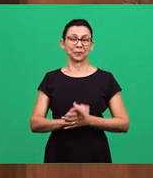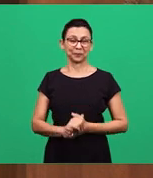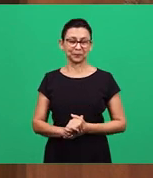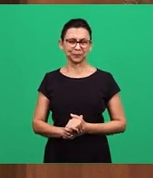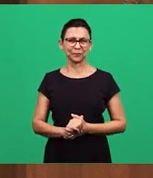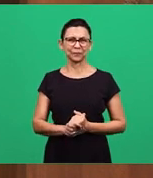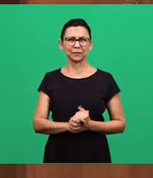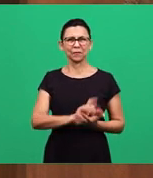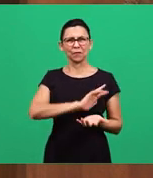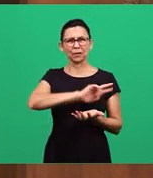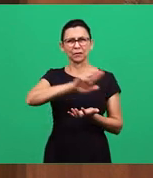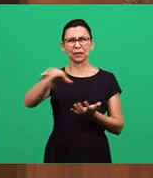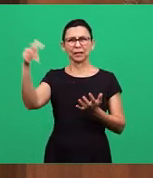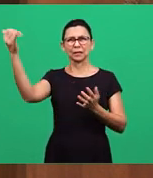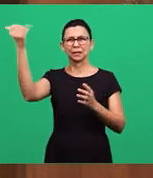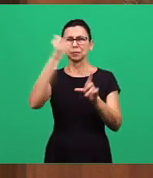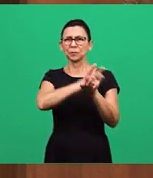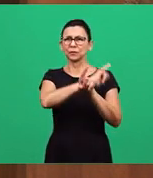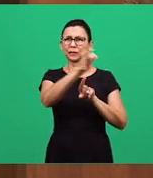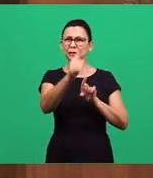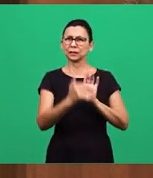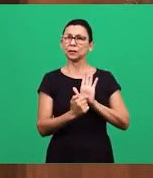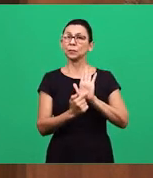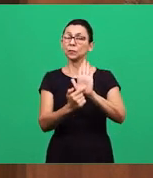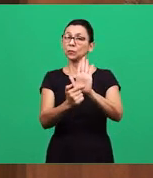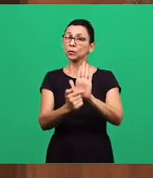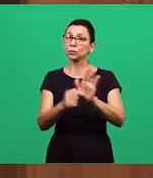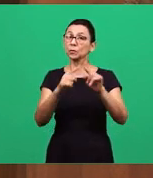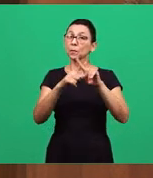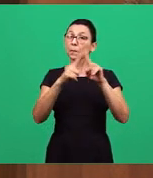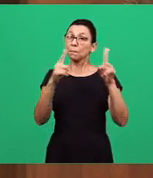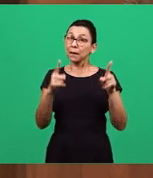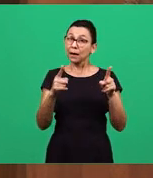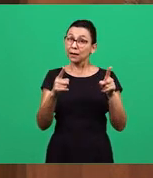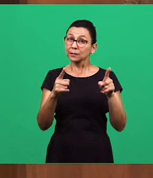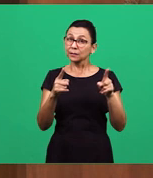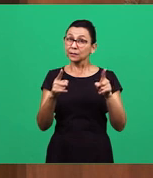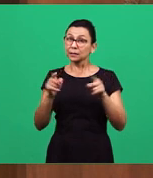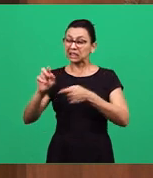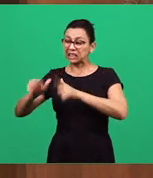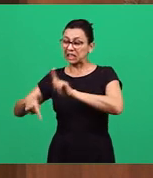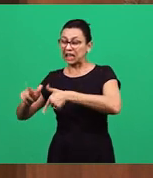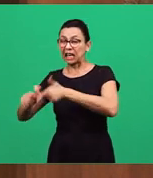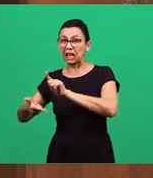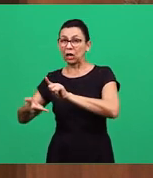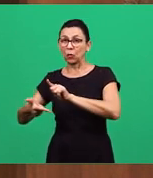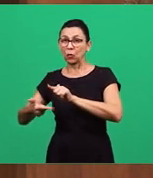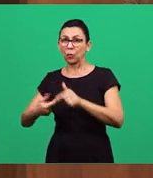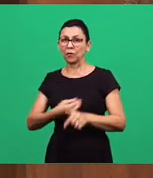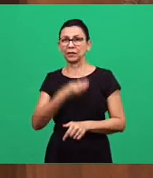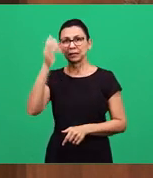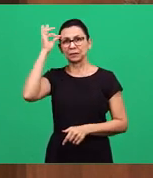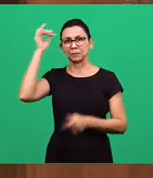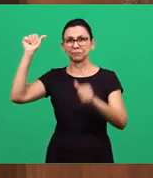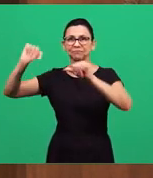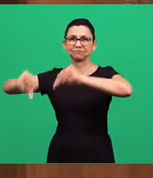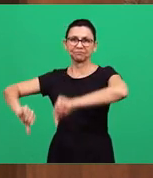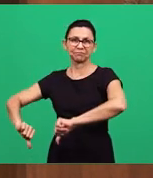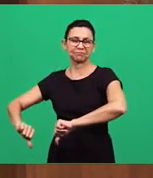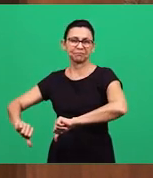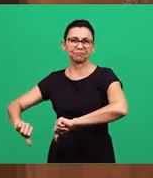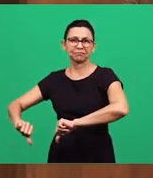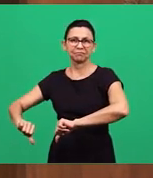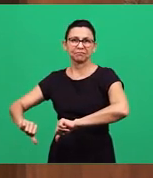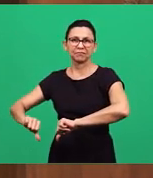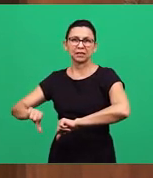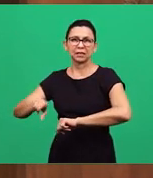las profecías, Israel vivía la mayor crisis espiritual. ¿Por qué? Nadie quería oír